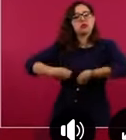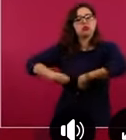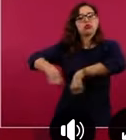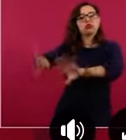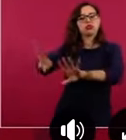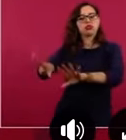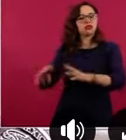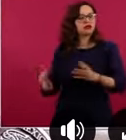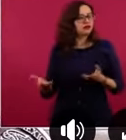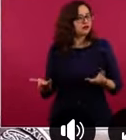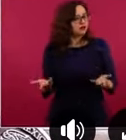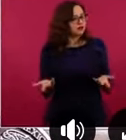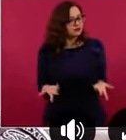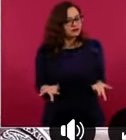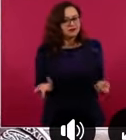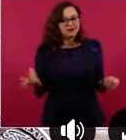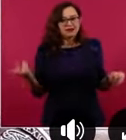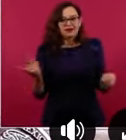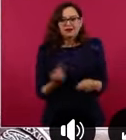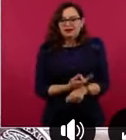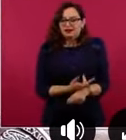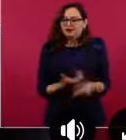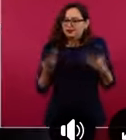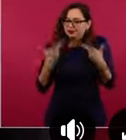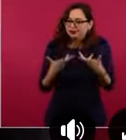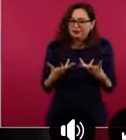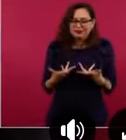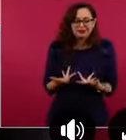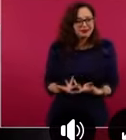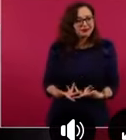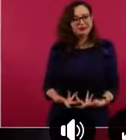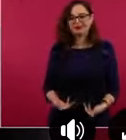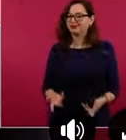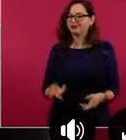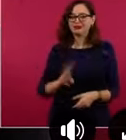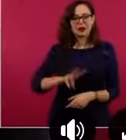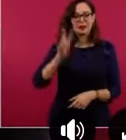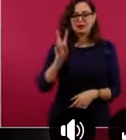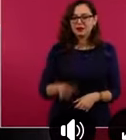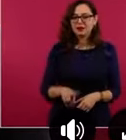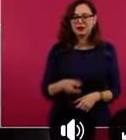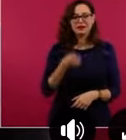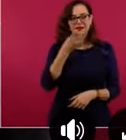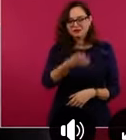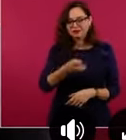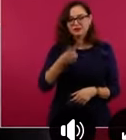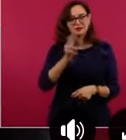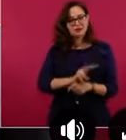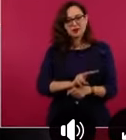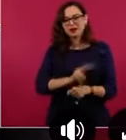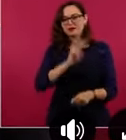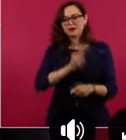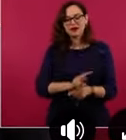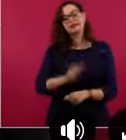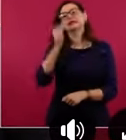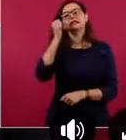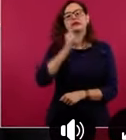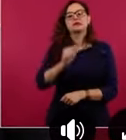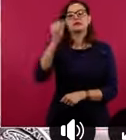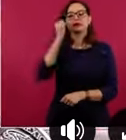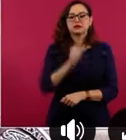es un ejemplo de la importancia de estar siempre encima de los procesos penales. El combate a la impunidad